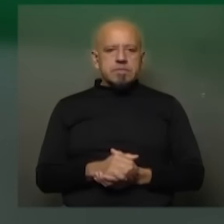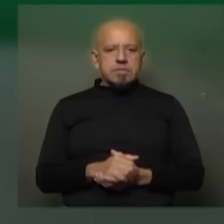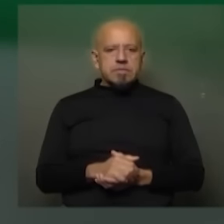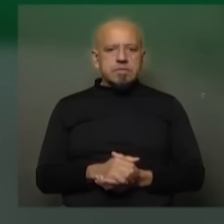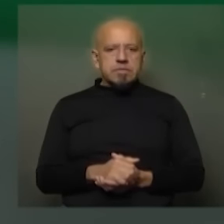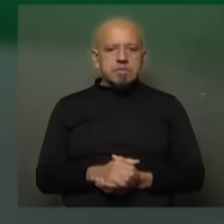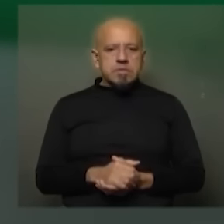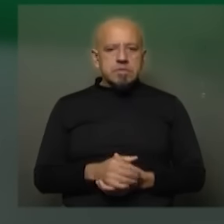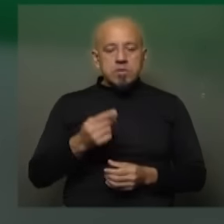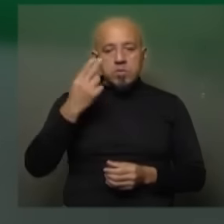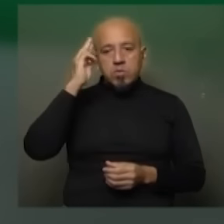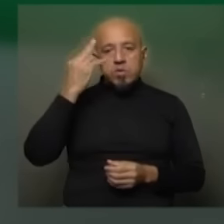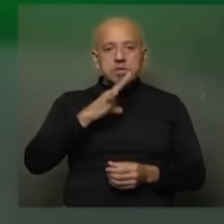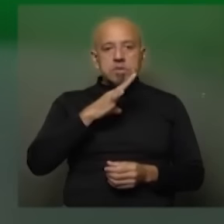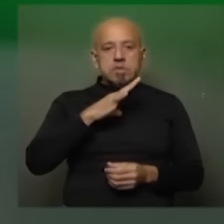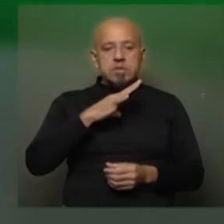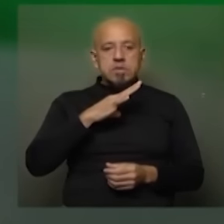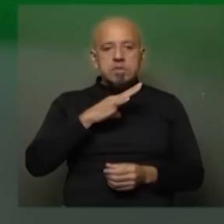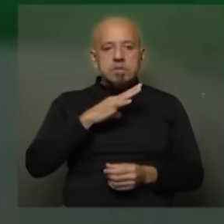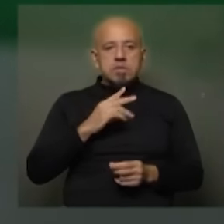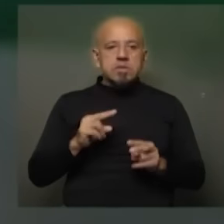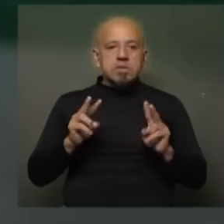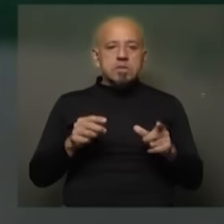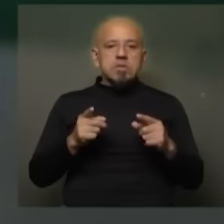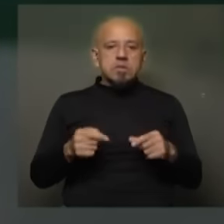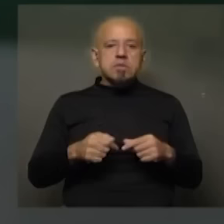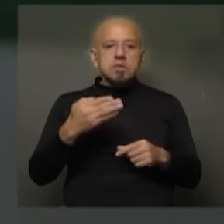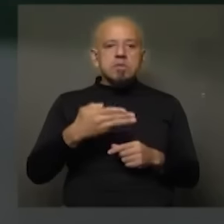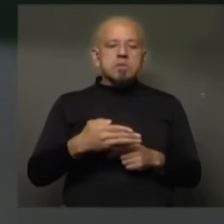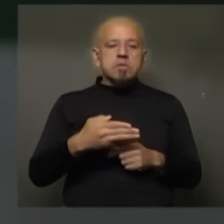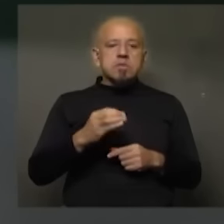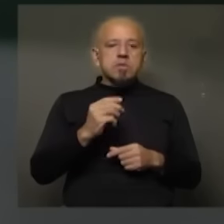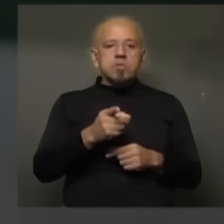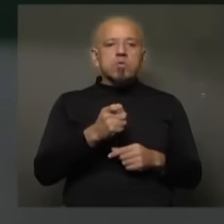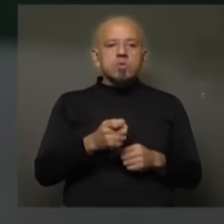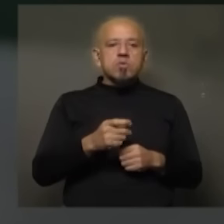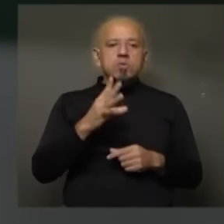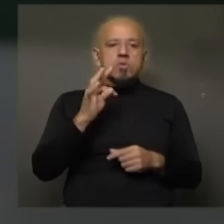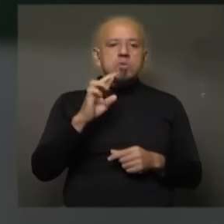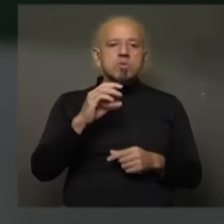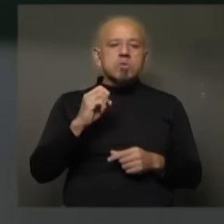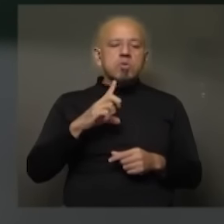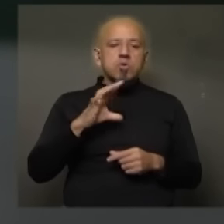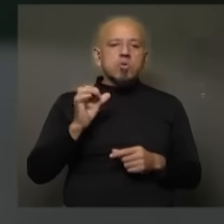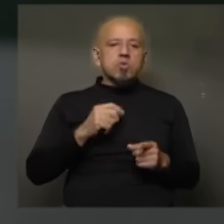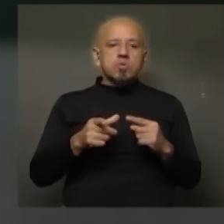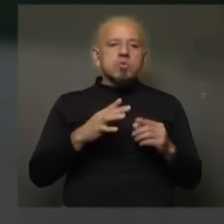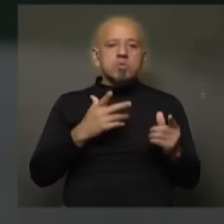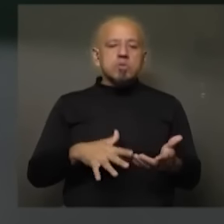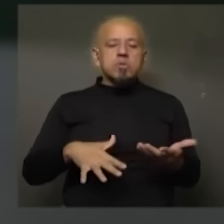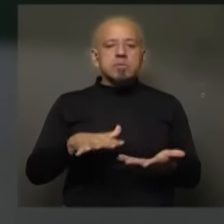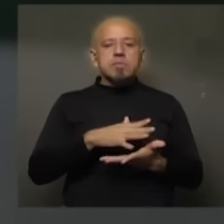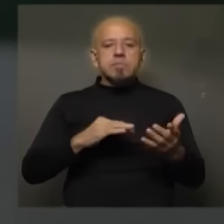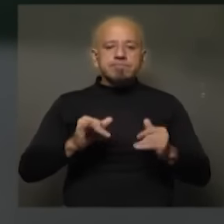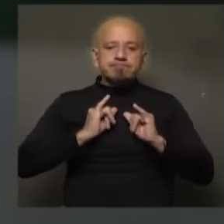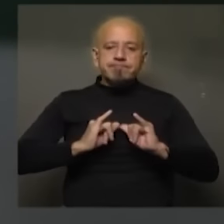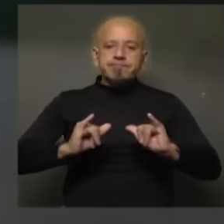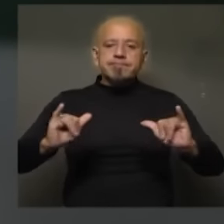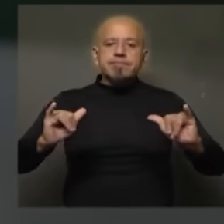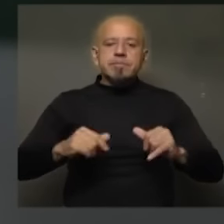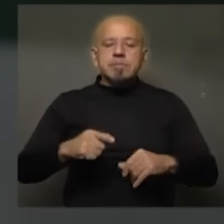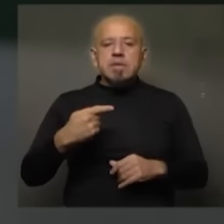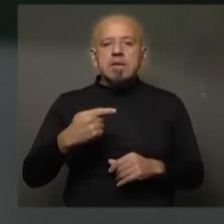hay antecedentes de denuncia y uso de granjas de bots, trolls y también de propaganda negativa en contextos de campañas